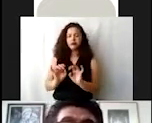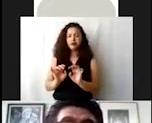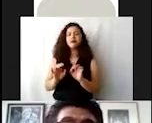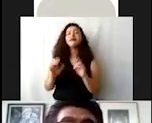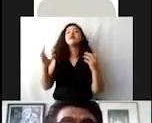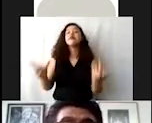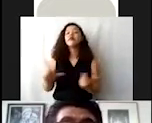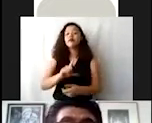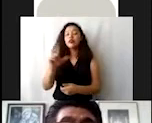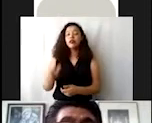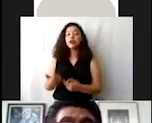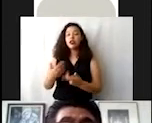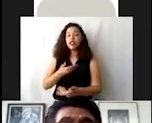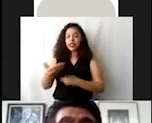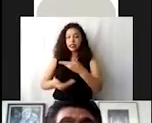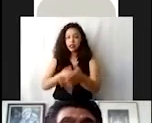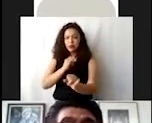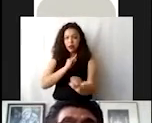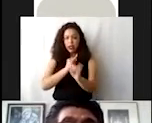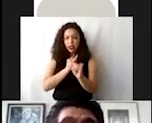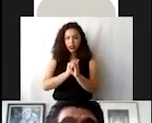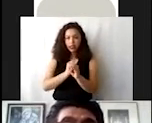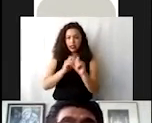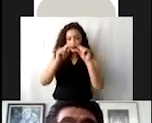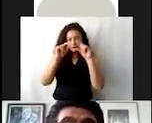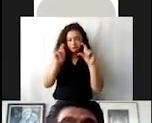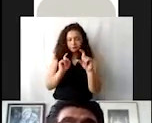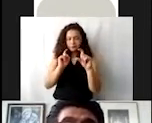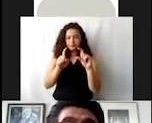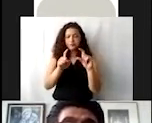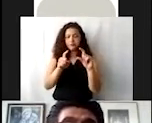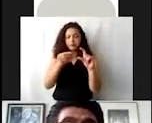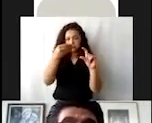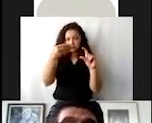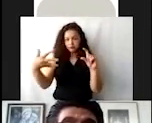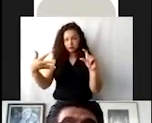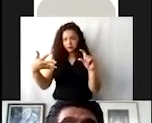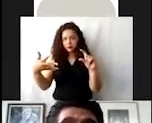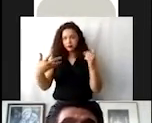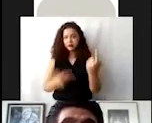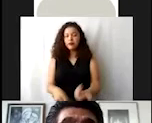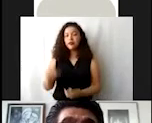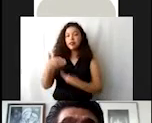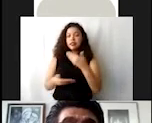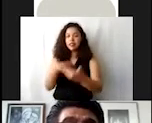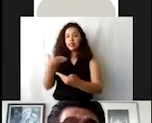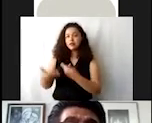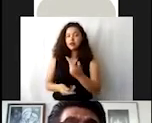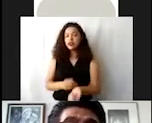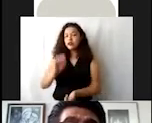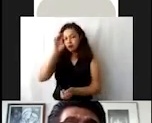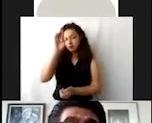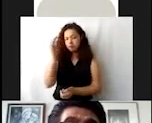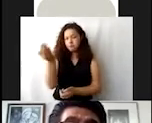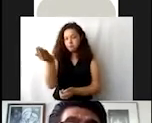de los servicios por Internet, el menú de servicios o solicitudes, selección